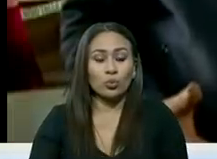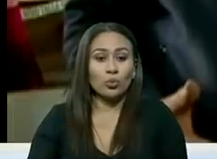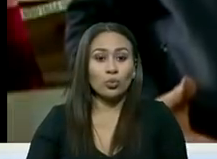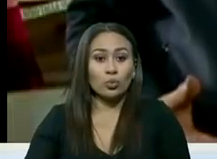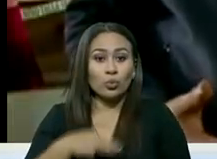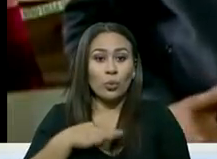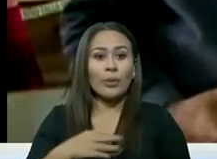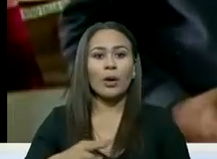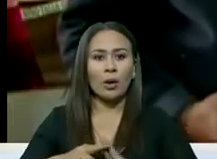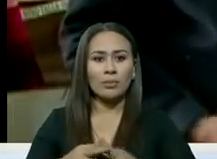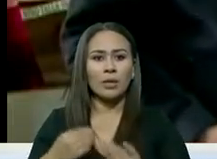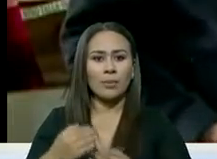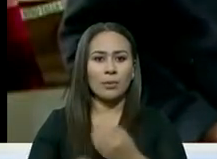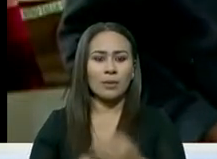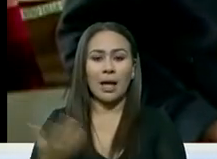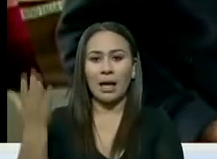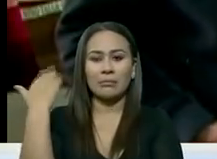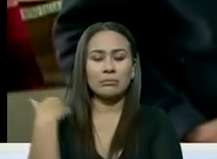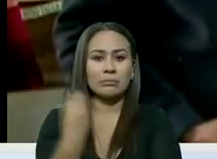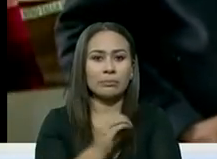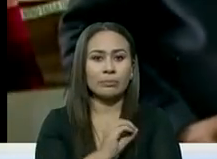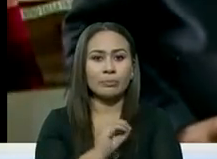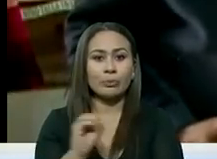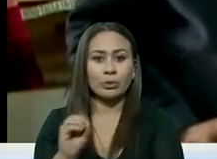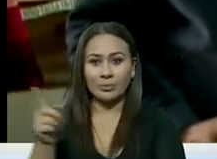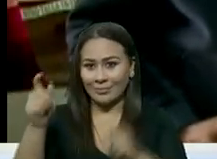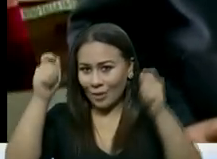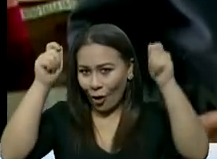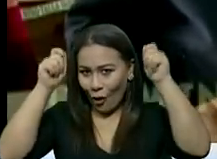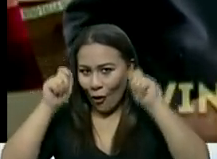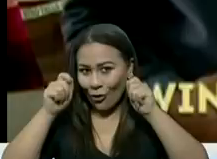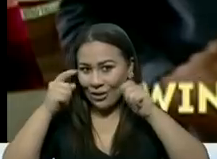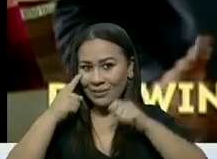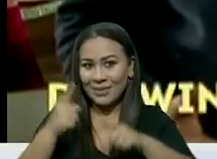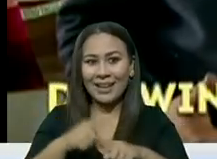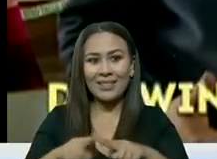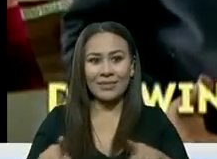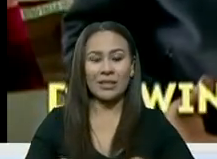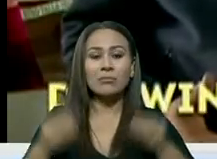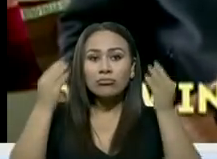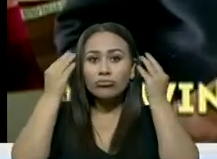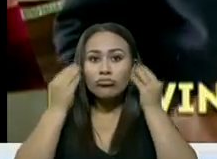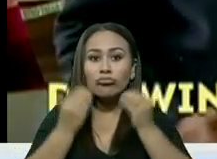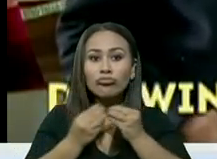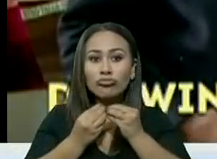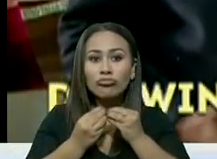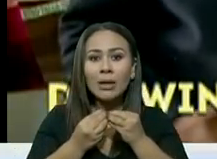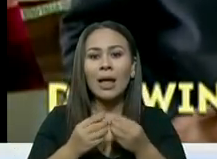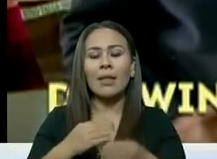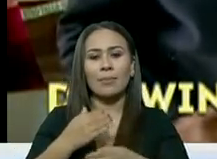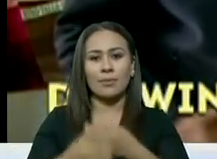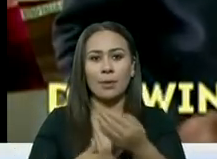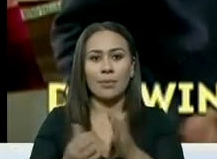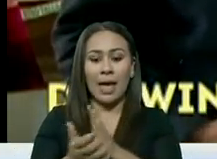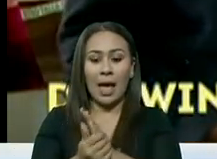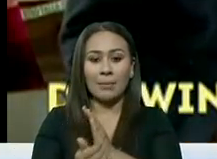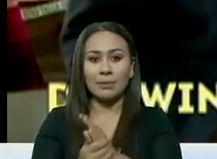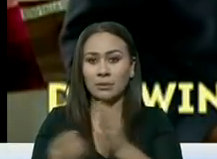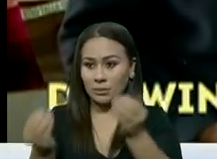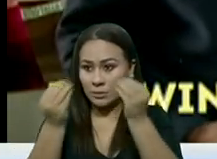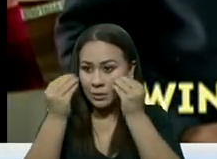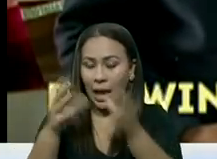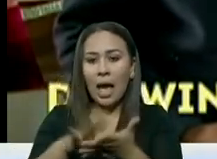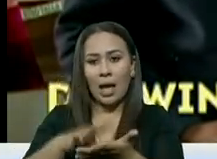a hacer suéteres, antes no hacían gorras de estas, por ejemplo, y luego con la capacitación aprendieron a hacer los diseños